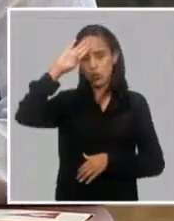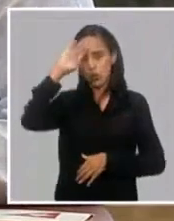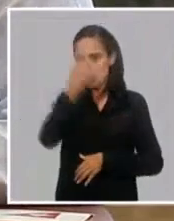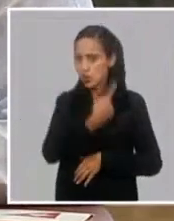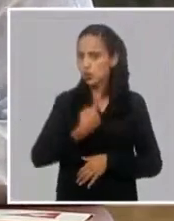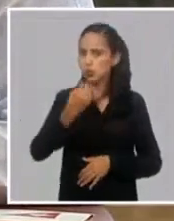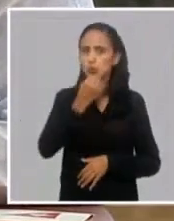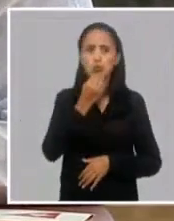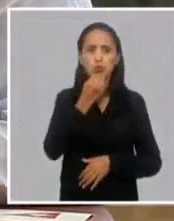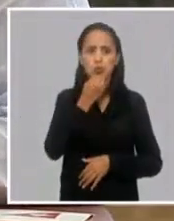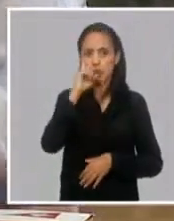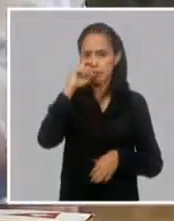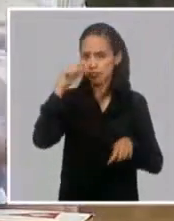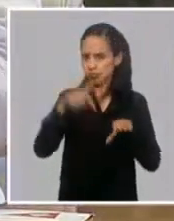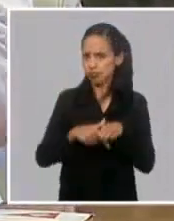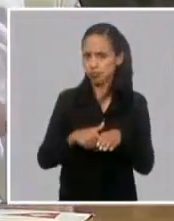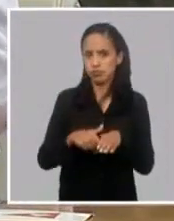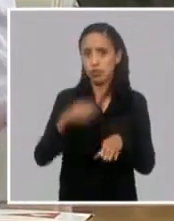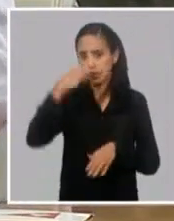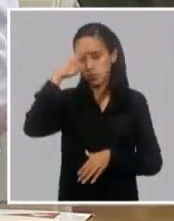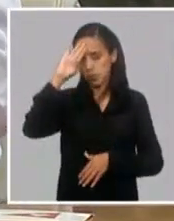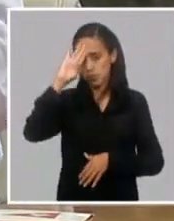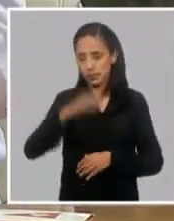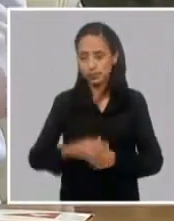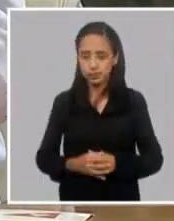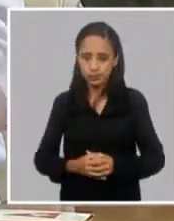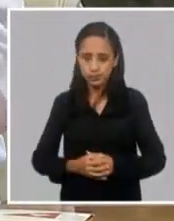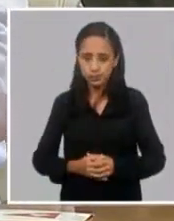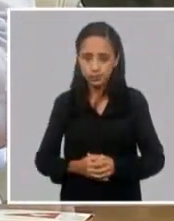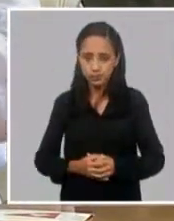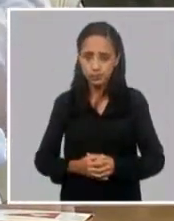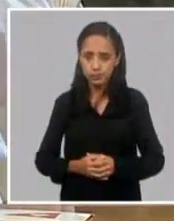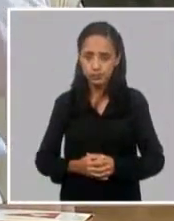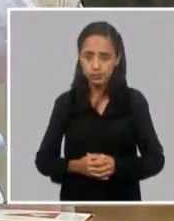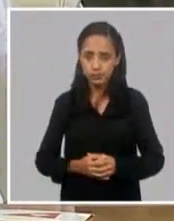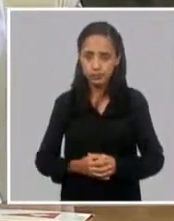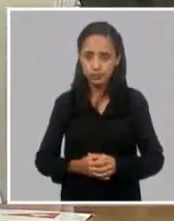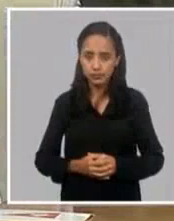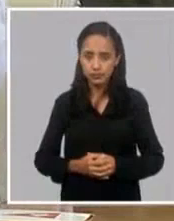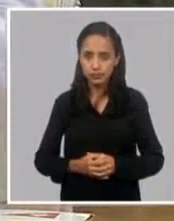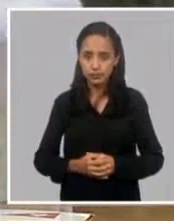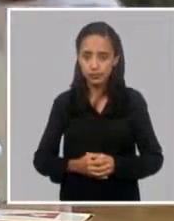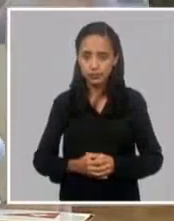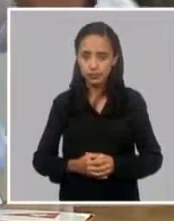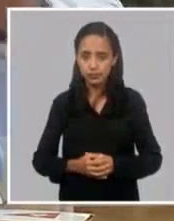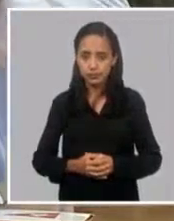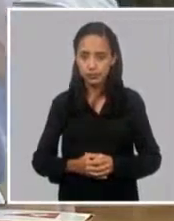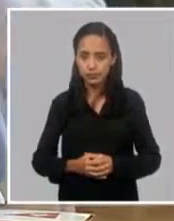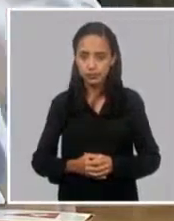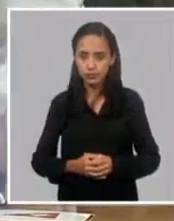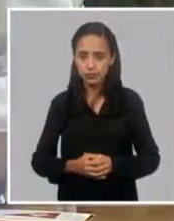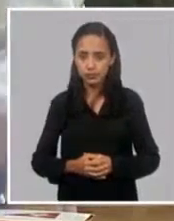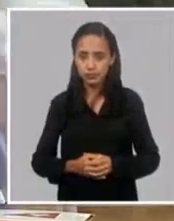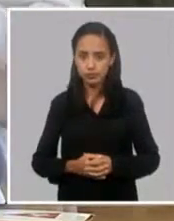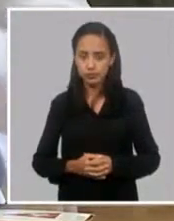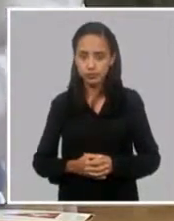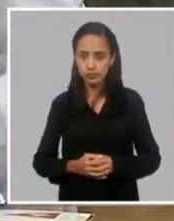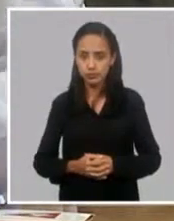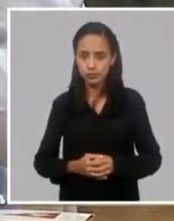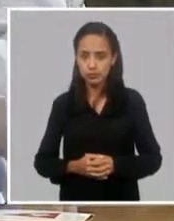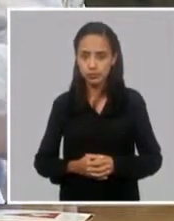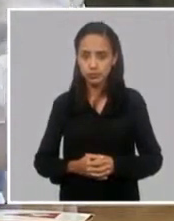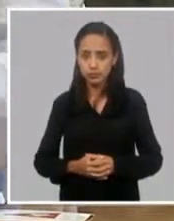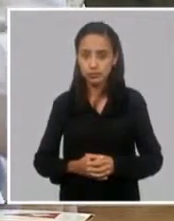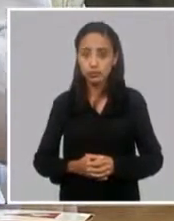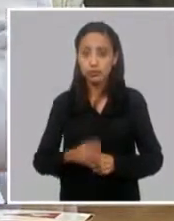de autoabastecernos de crudo nacional y nuestros consumos de combustible hoy son más ajustados que en aquel momento, que